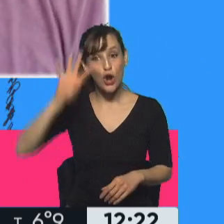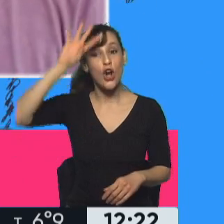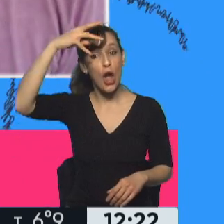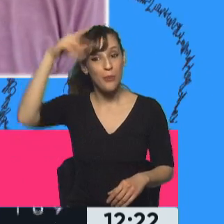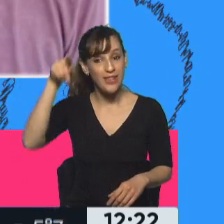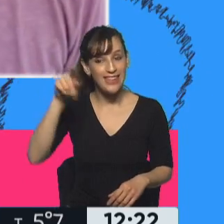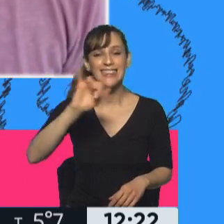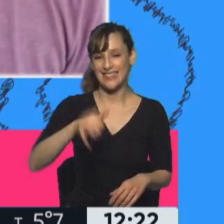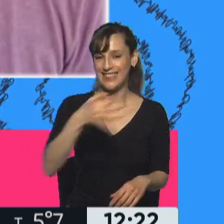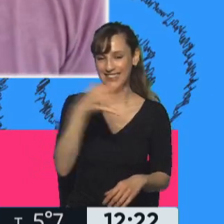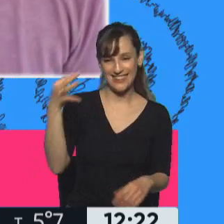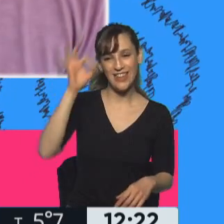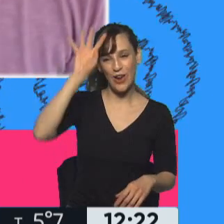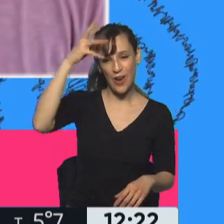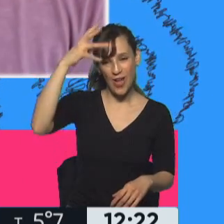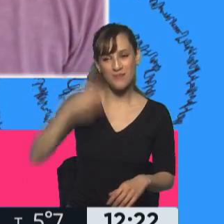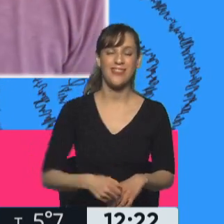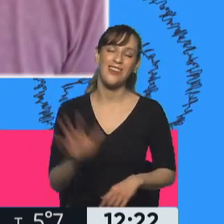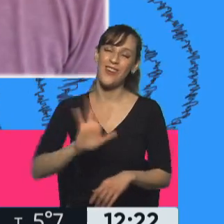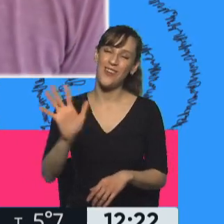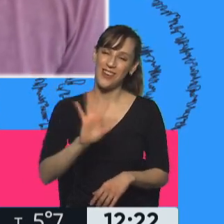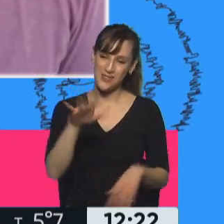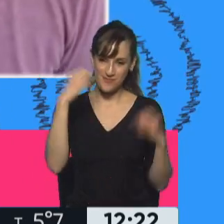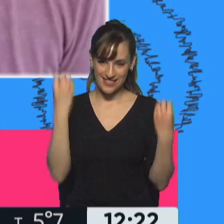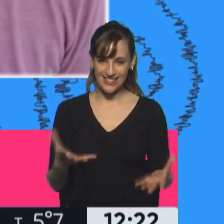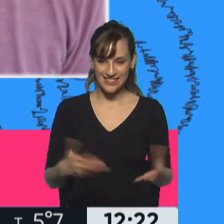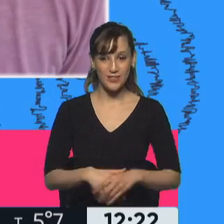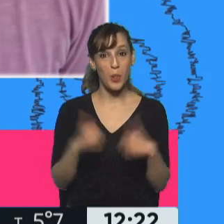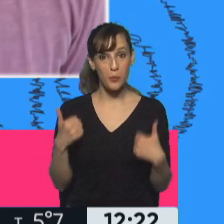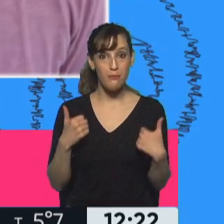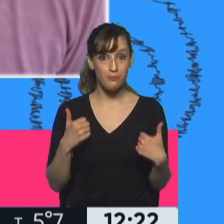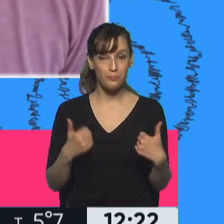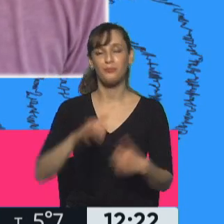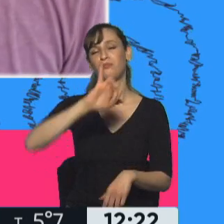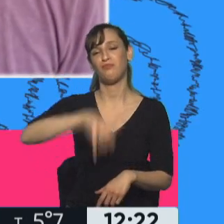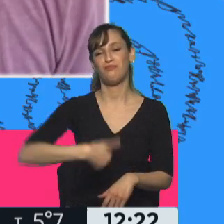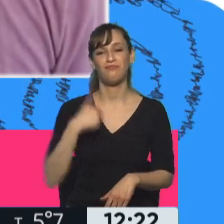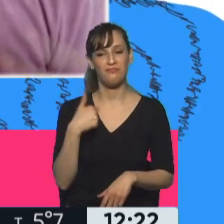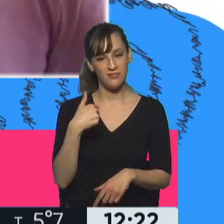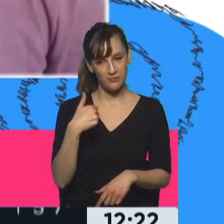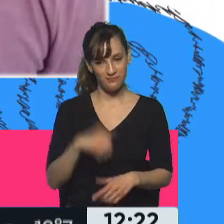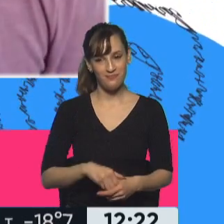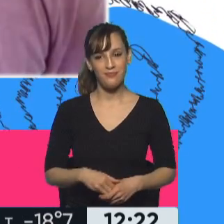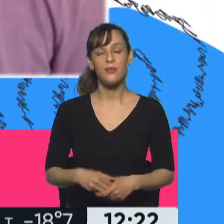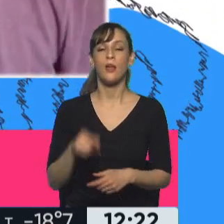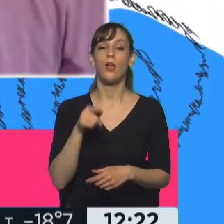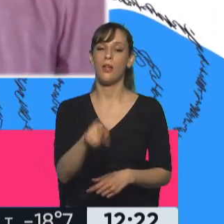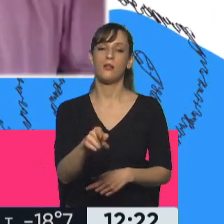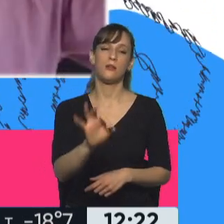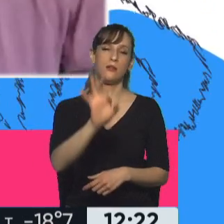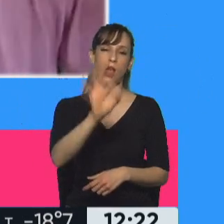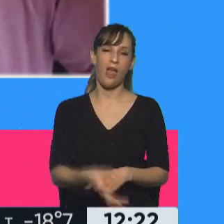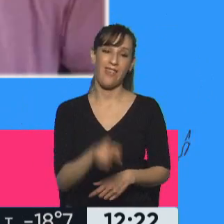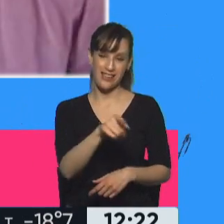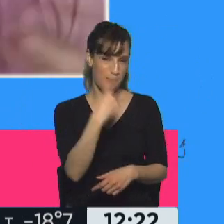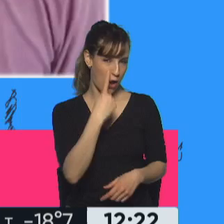Esa es la voz de Romy. Está Romy Pereiro aquí. Hola, Romy. ¿Cómo andás? ¿Bien? Bien, feliz. Bueno, Rom, si hay alguien que sabe un montón de mi vida